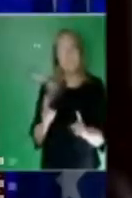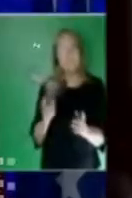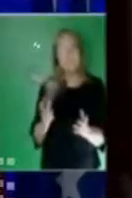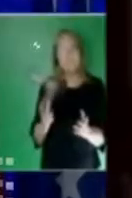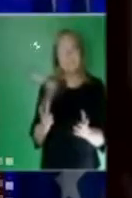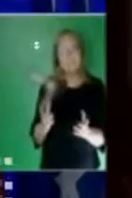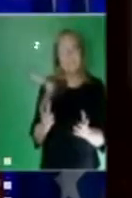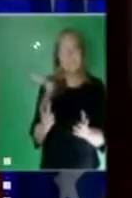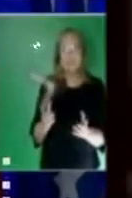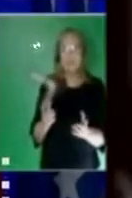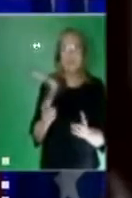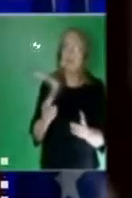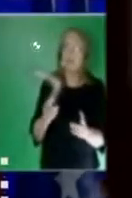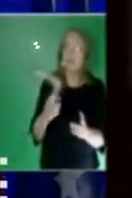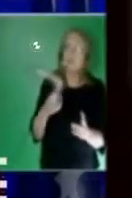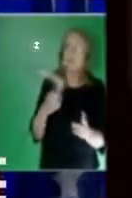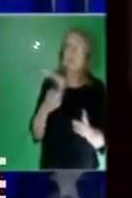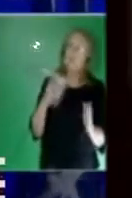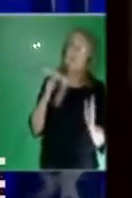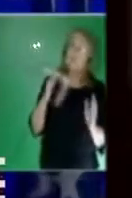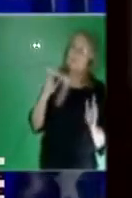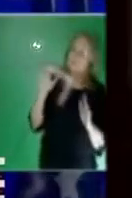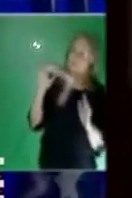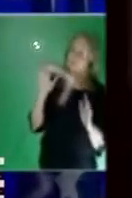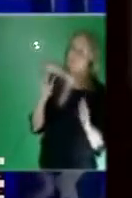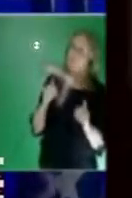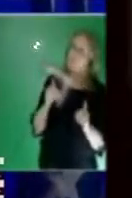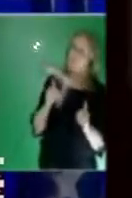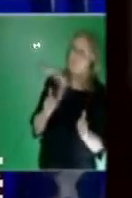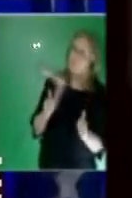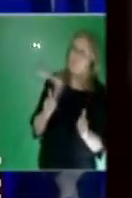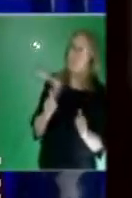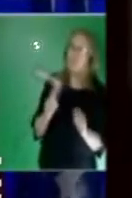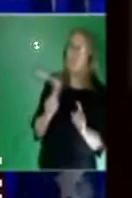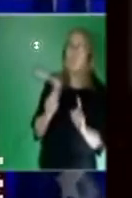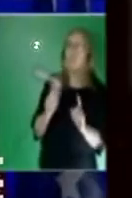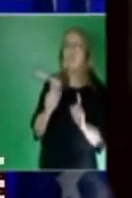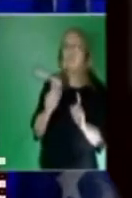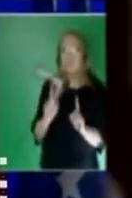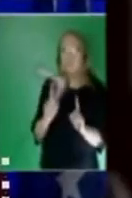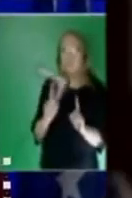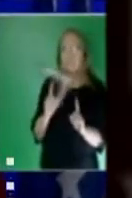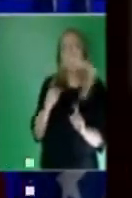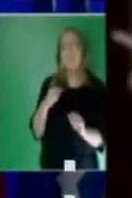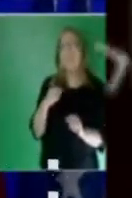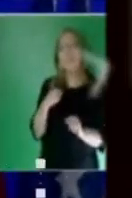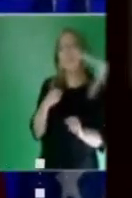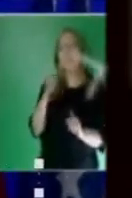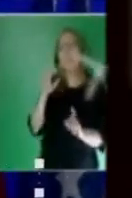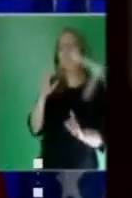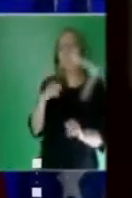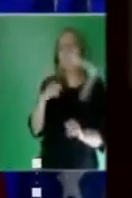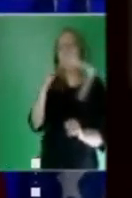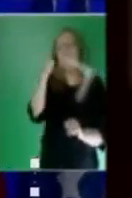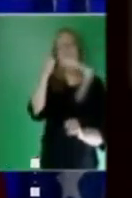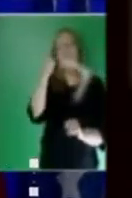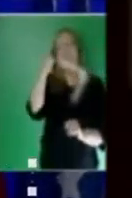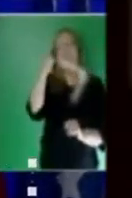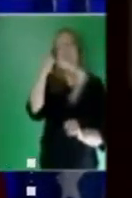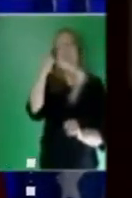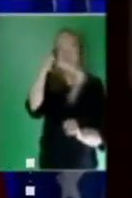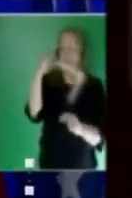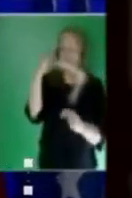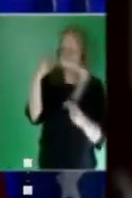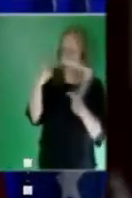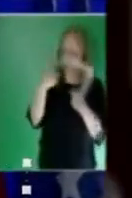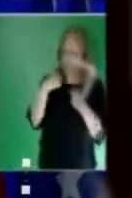empiece a escuchar atentamente las palabras de este hombre. Toda la tarde se ha estado hablando